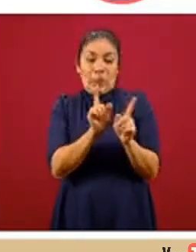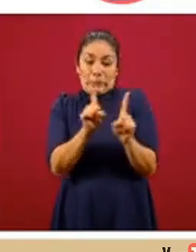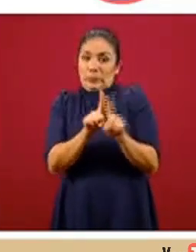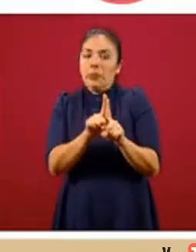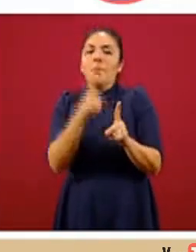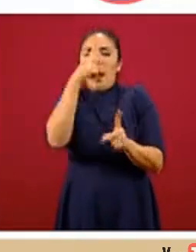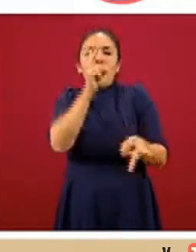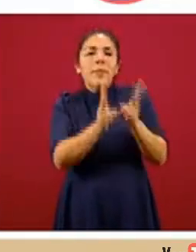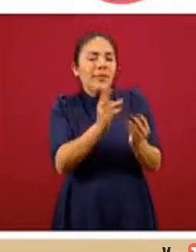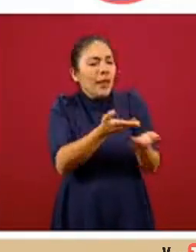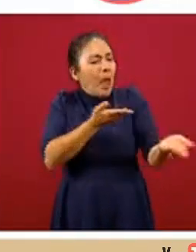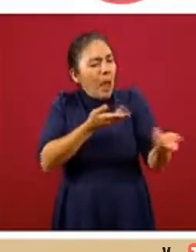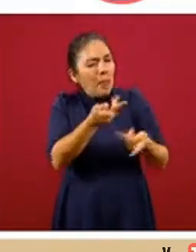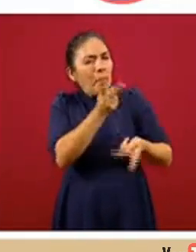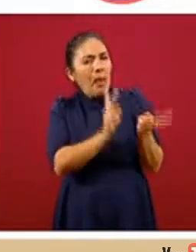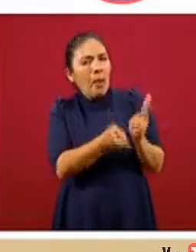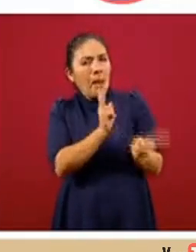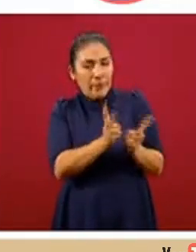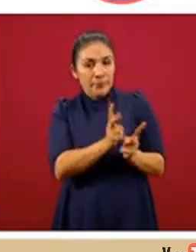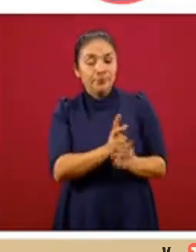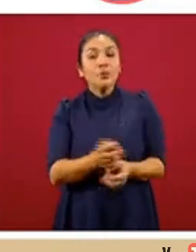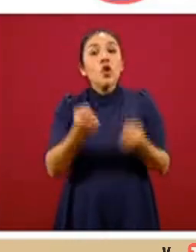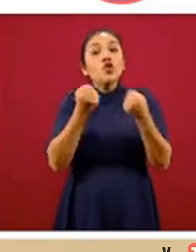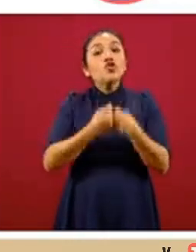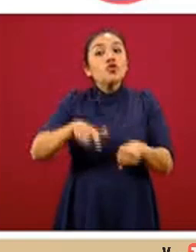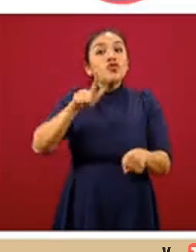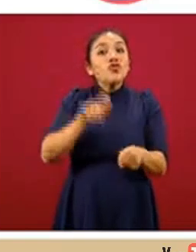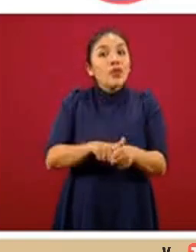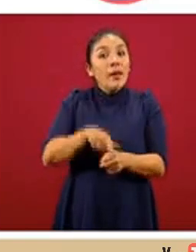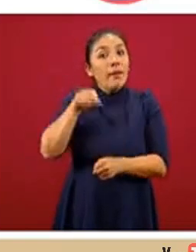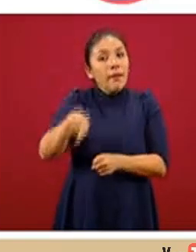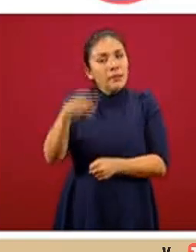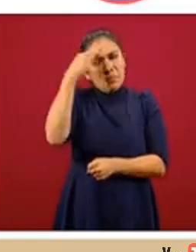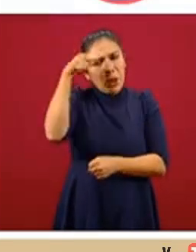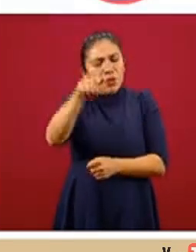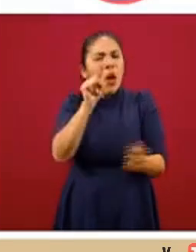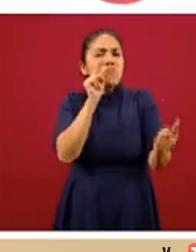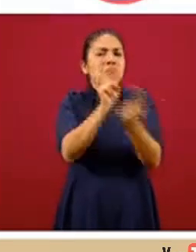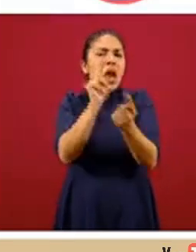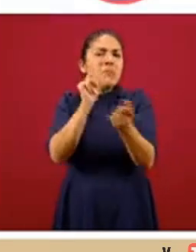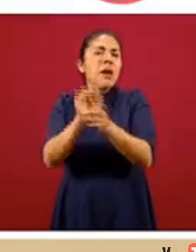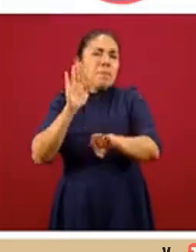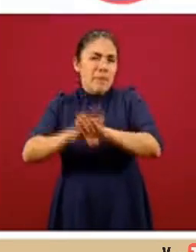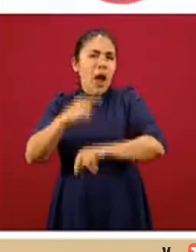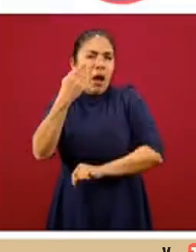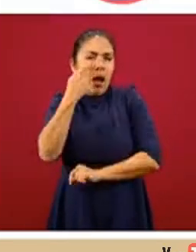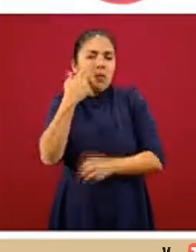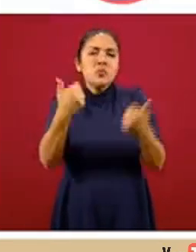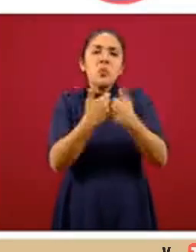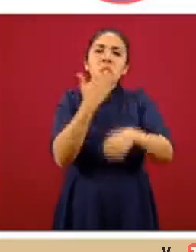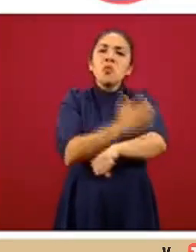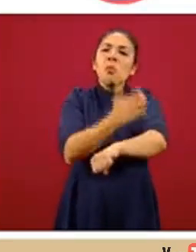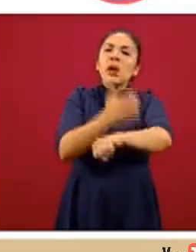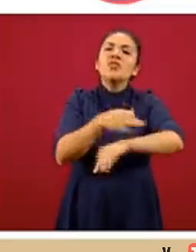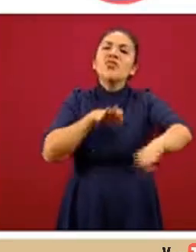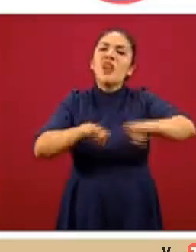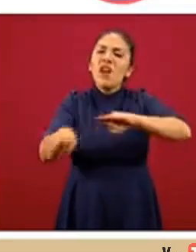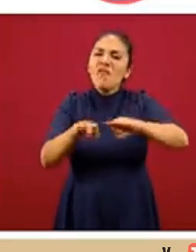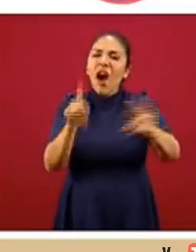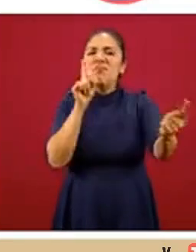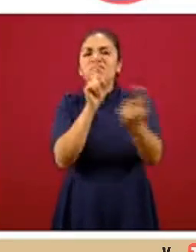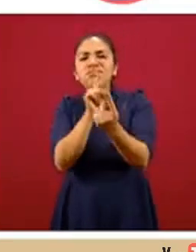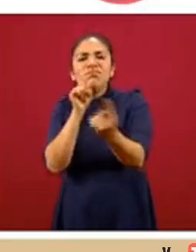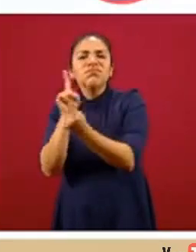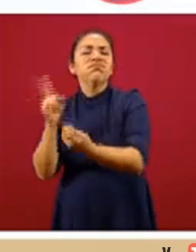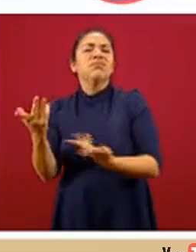platicando. El espacio social es el que convivimos un poco más, compañeros de trabajo, personas que